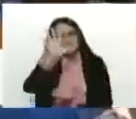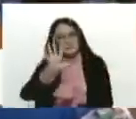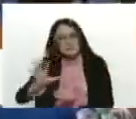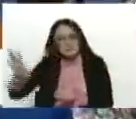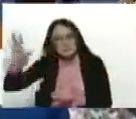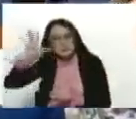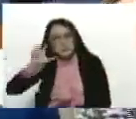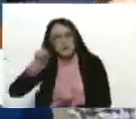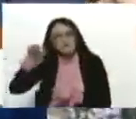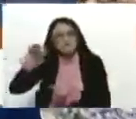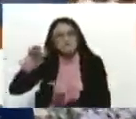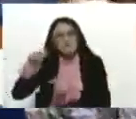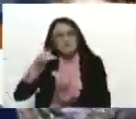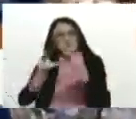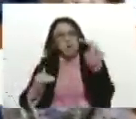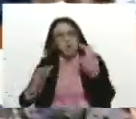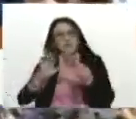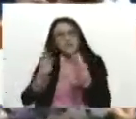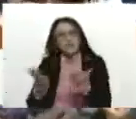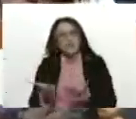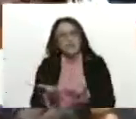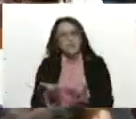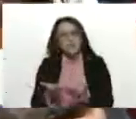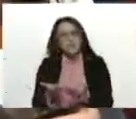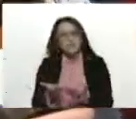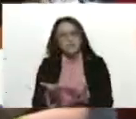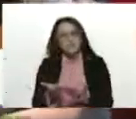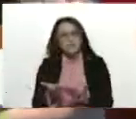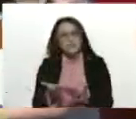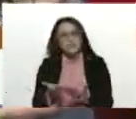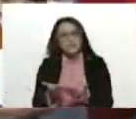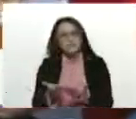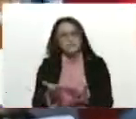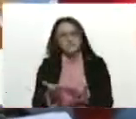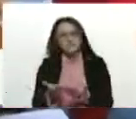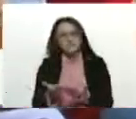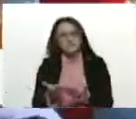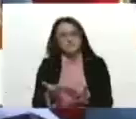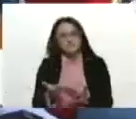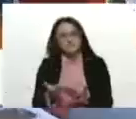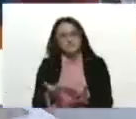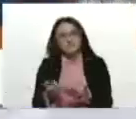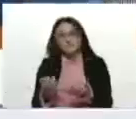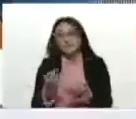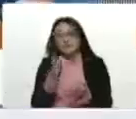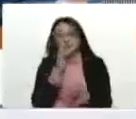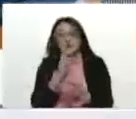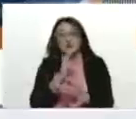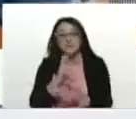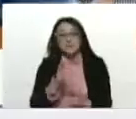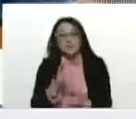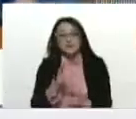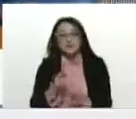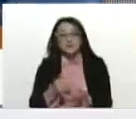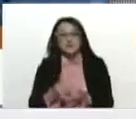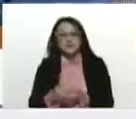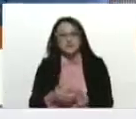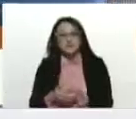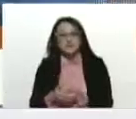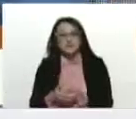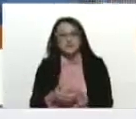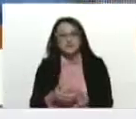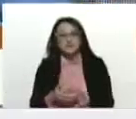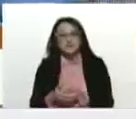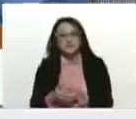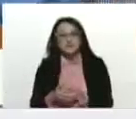del mundo y siempre no nos hacen preguntas para sin respuesta para poner El callado sin salida por ejemplo